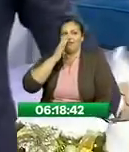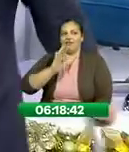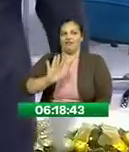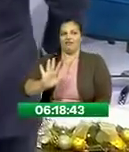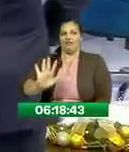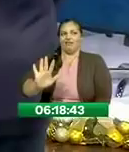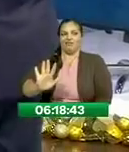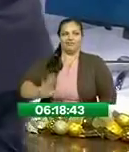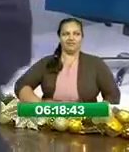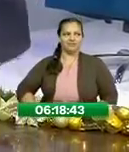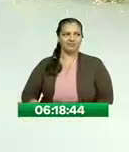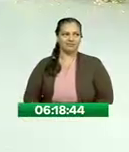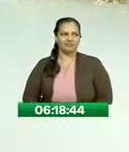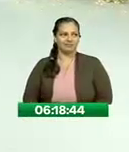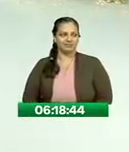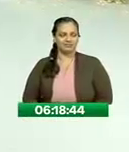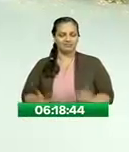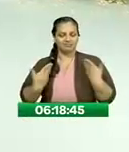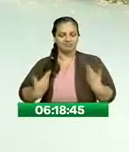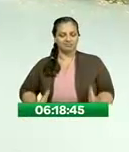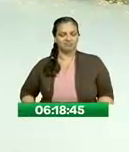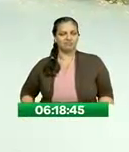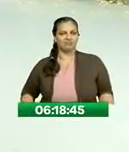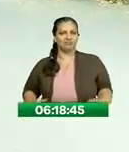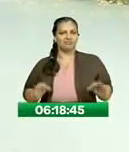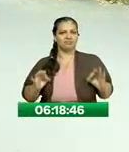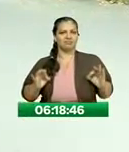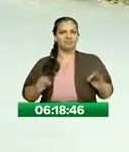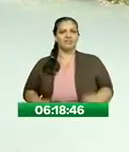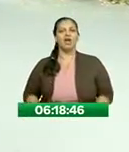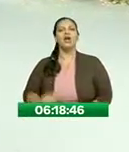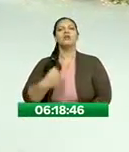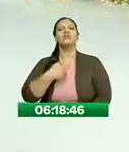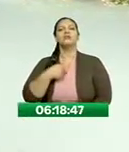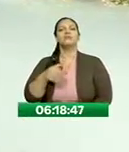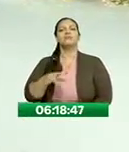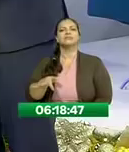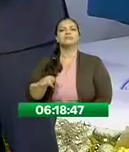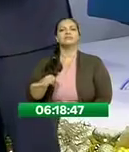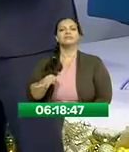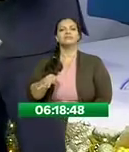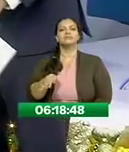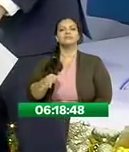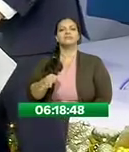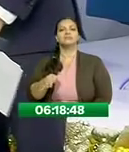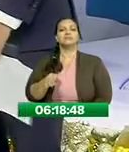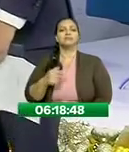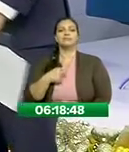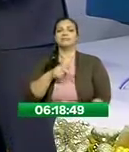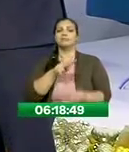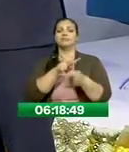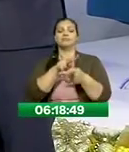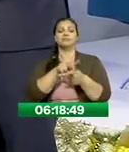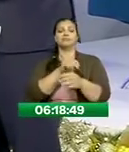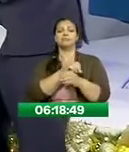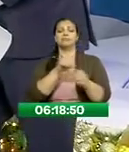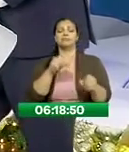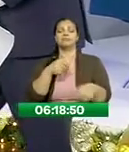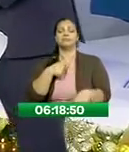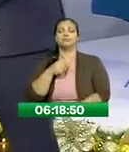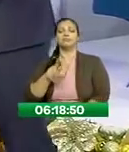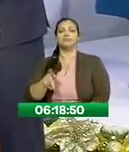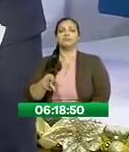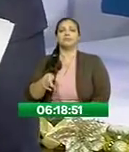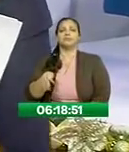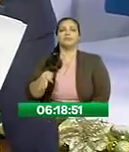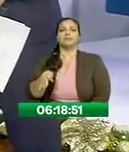Estoy papelito. He vuelto a ser virgen. Sí, ¿no? Claro. Parece que eso es bueno. Entonces, para... Uno lo llena de buena vibra. De buena vibra, ¿no? Sí. ¿Y